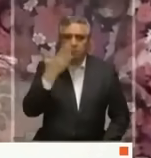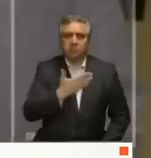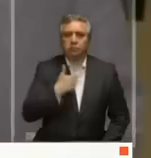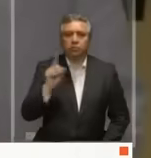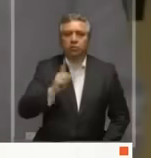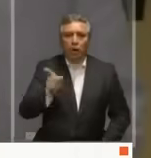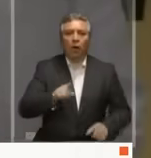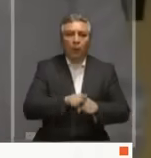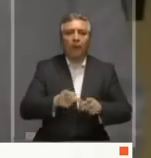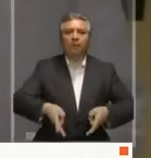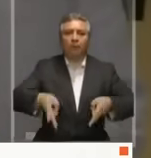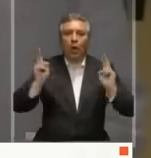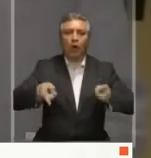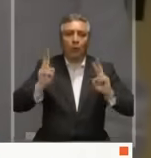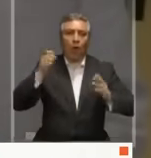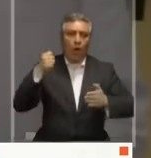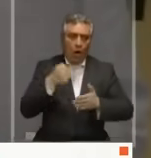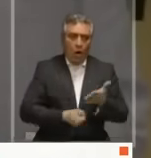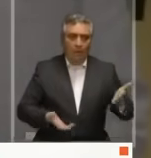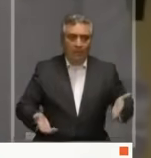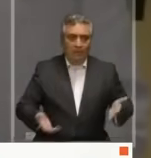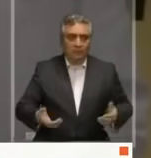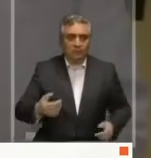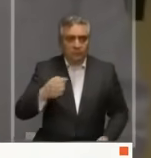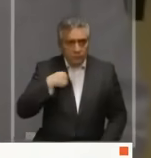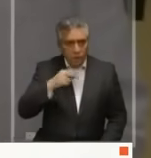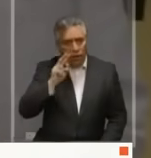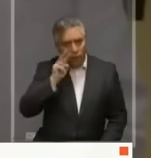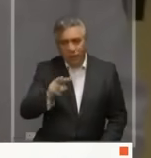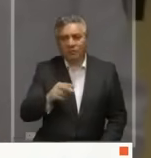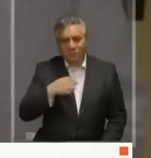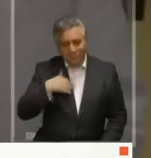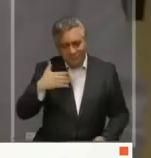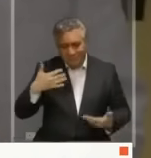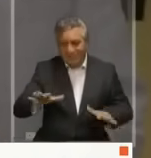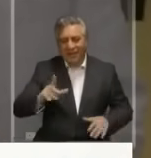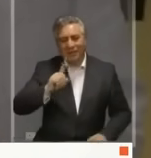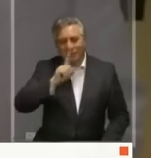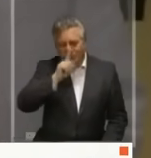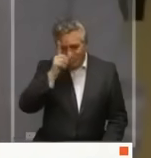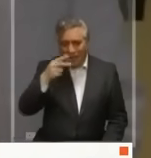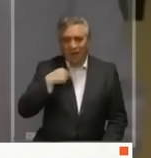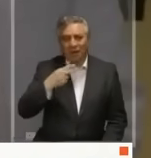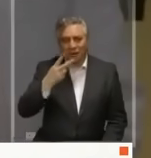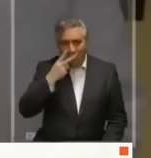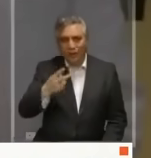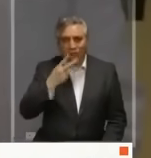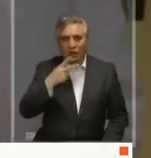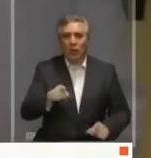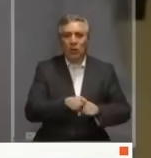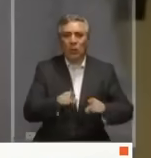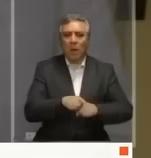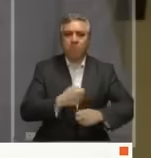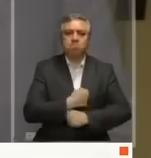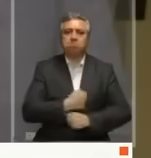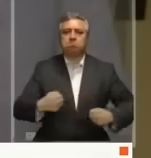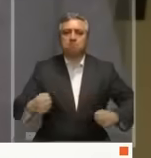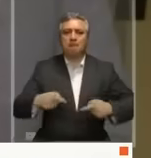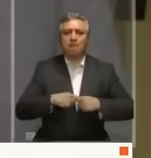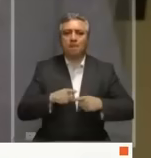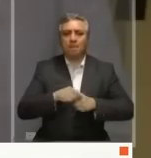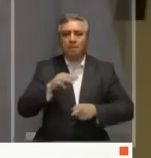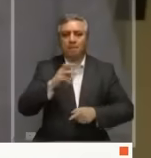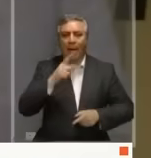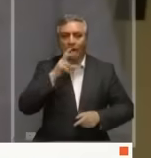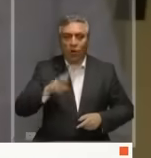golpe. No nos sorprenden las reacciones que han tenido porque estamos acostumbrados a esa actitud matonesca. La